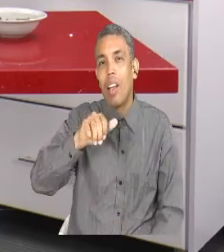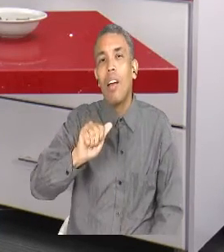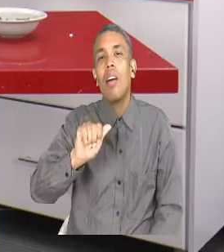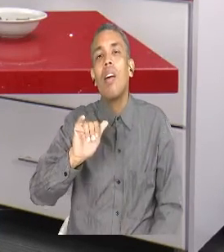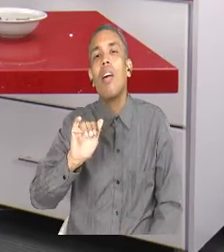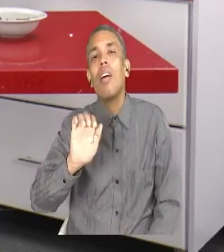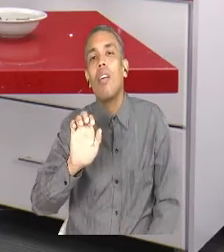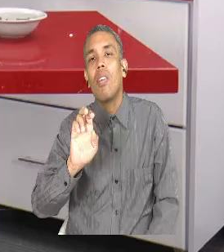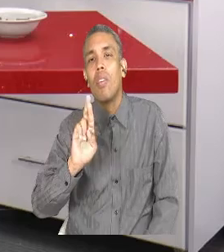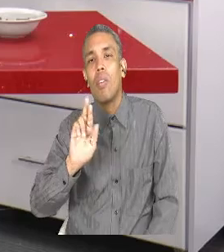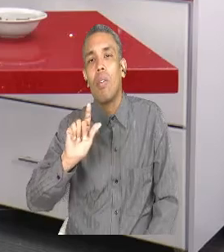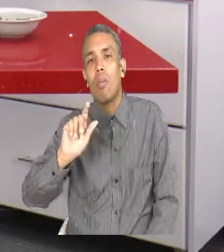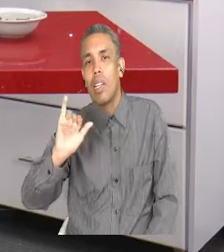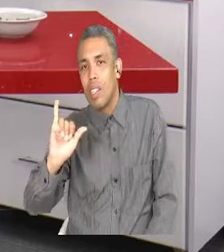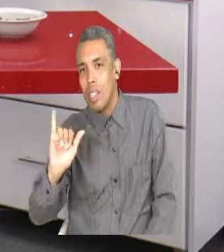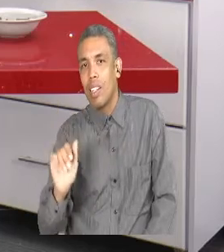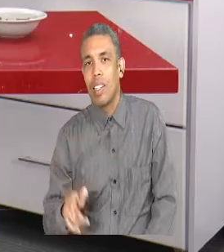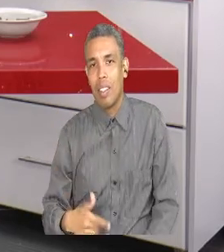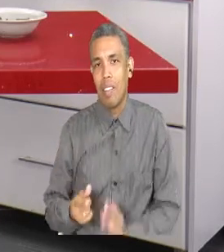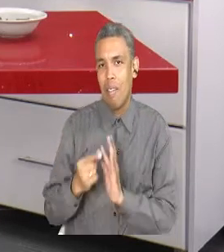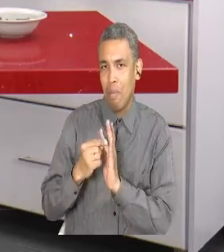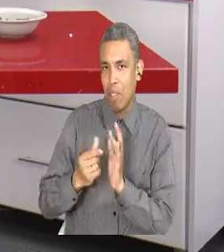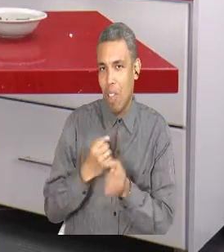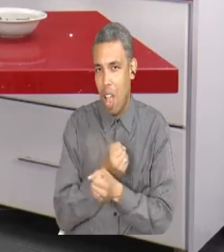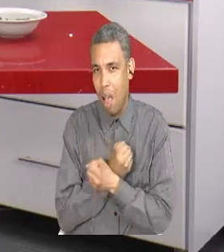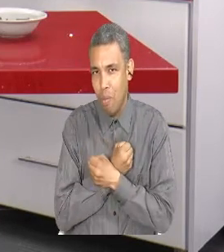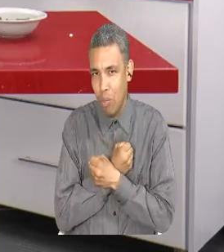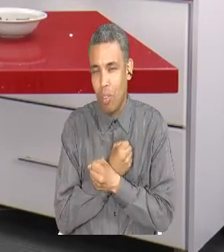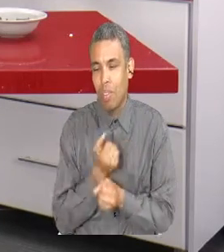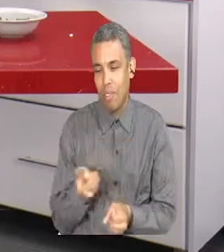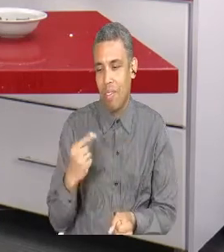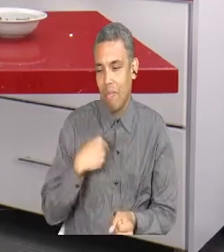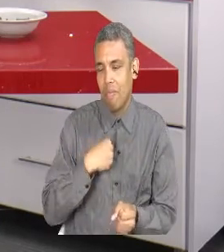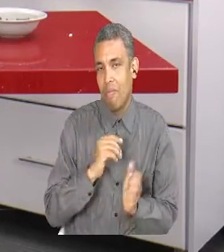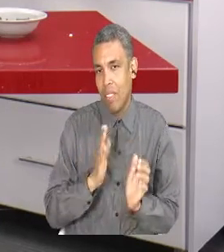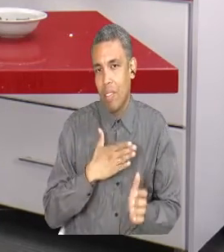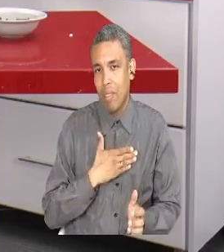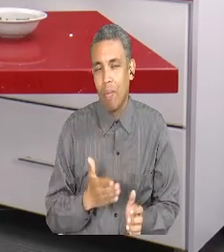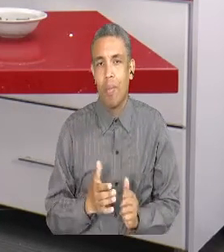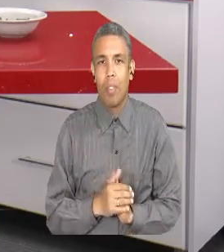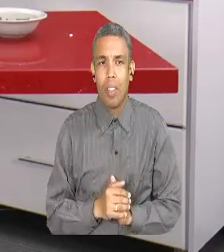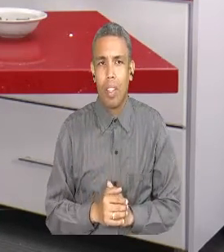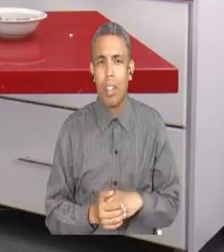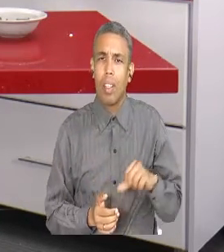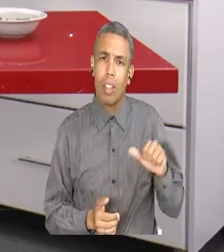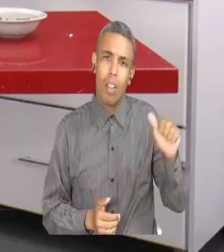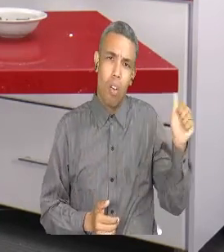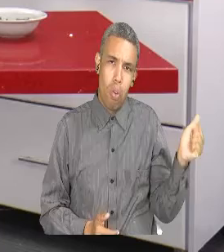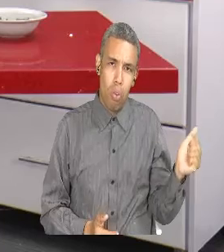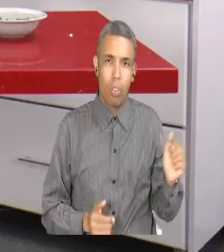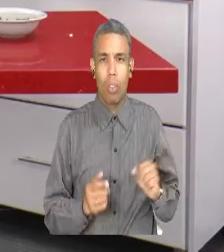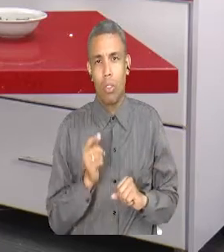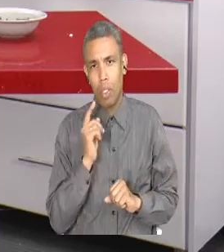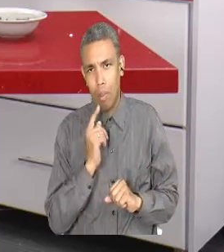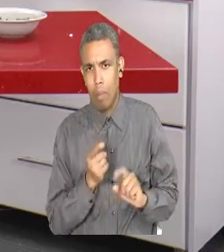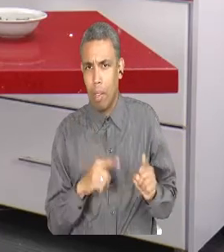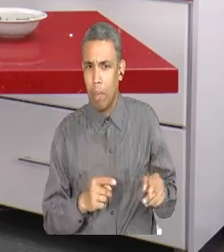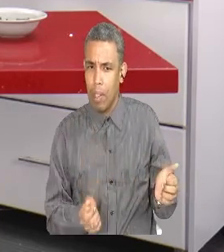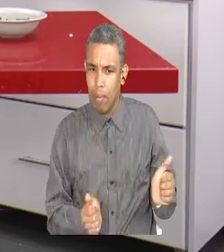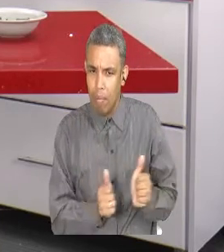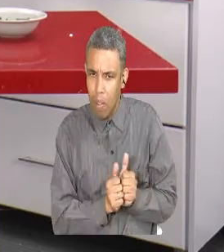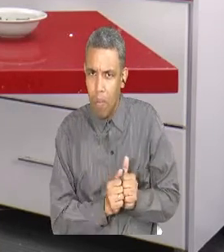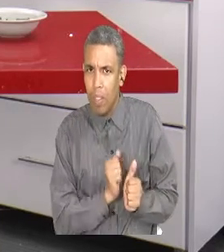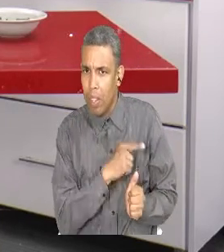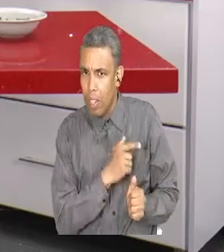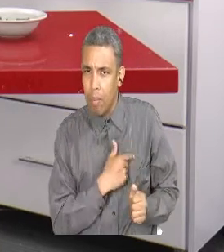saludo, te amo mucho, y por mí, y obviamente con un compañero de parrillero que nos colabora.